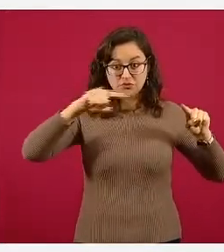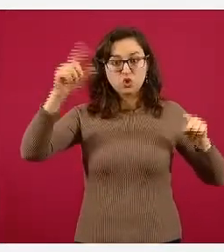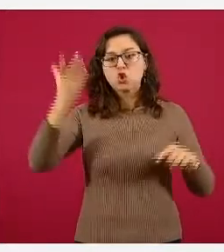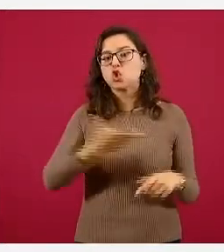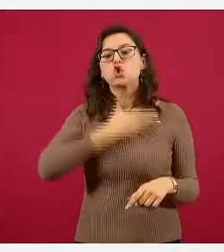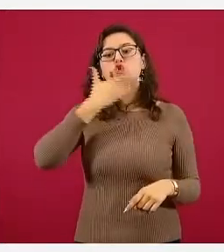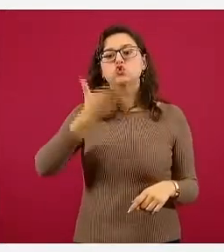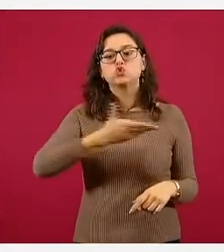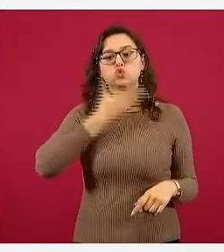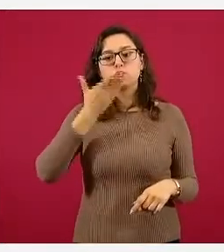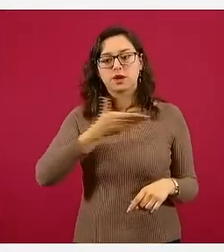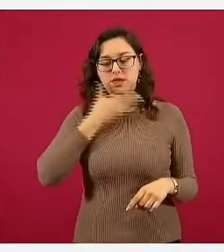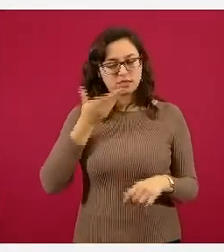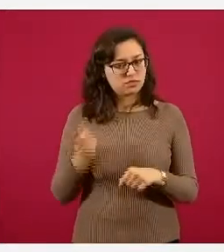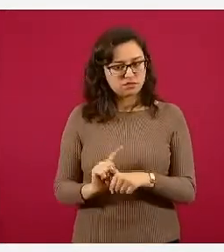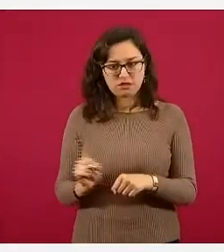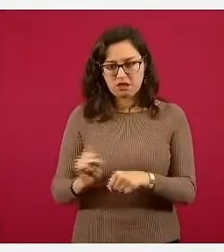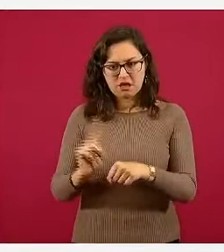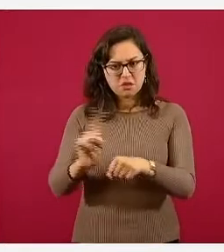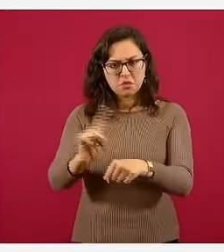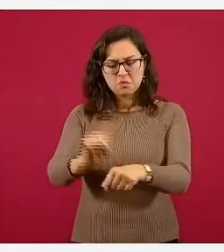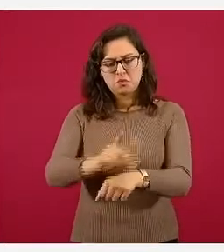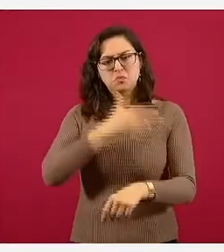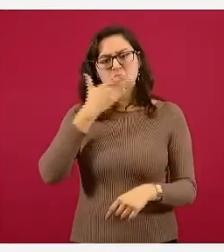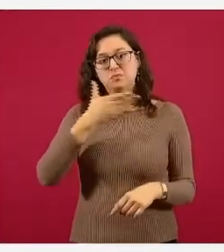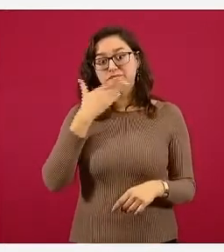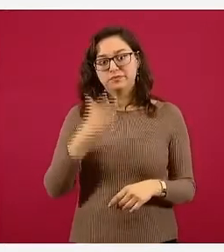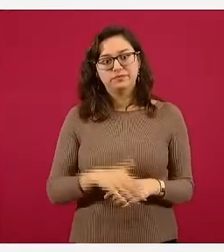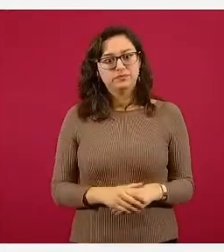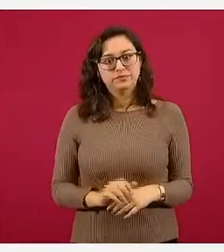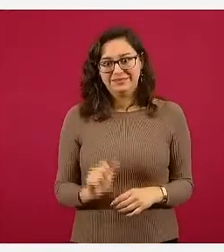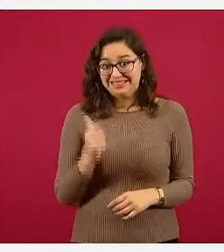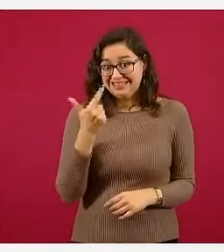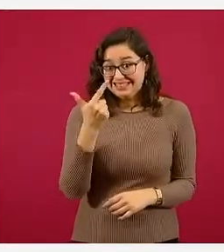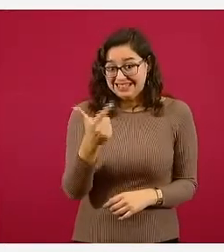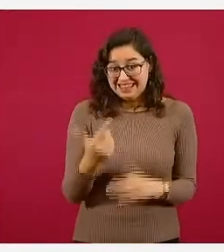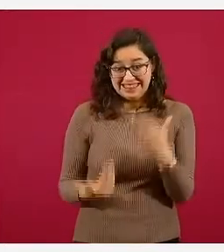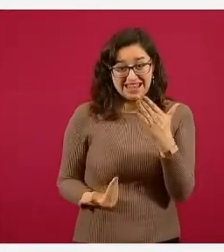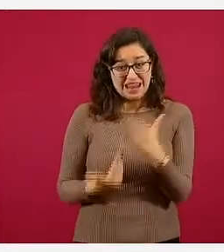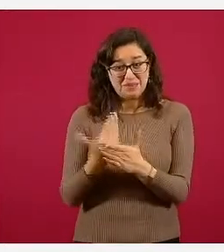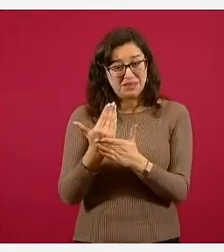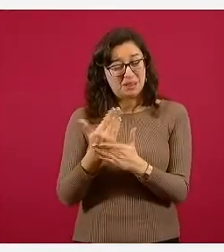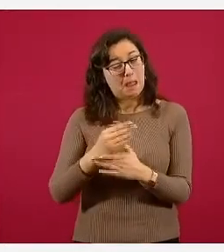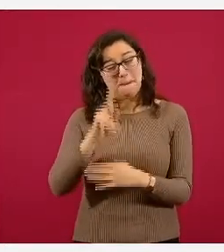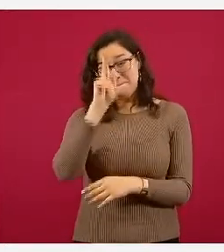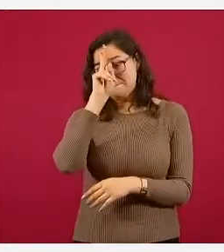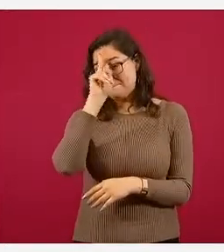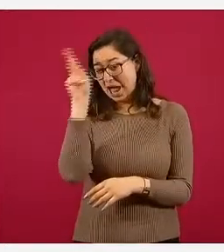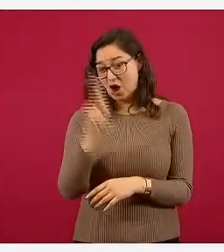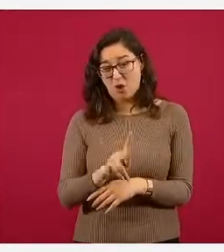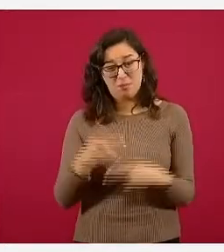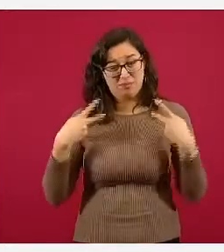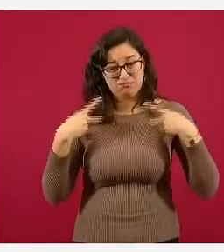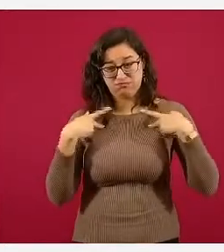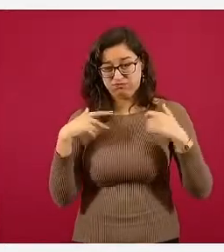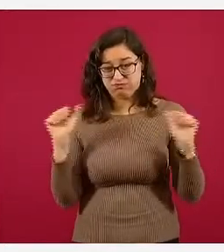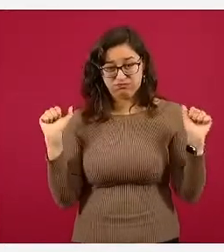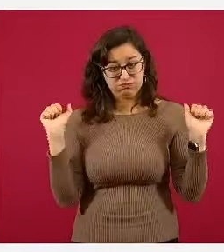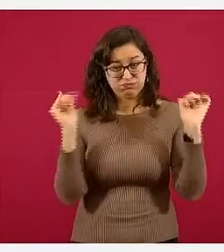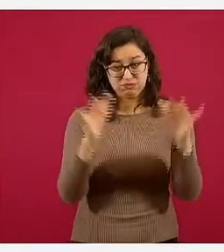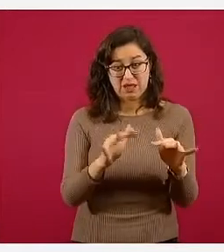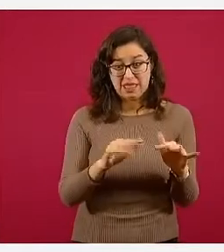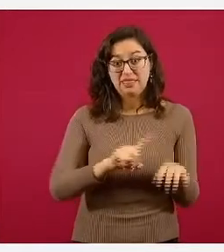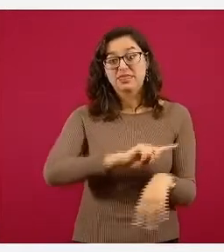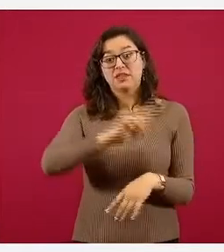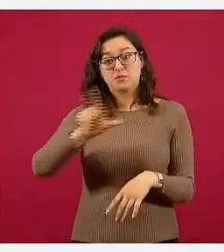típicamente el transporte público. No es sorpresa para nadie que alrededor de las 7 de la mañana tenemos una hora pico muy pronunciada y volvemos a tener otra hora